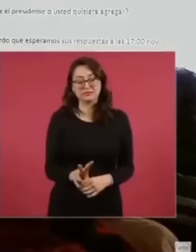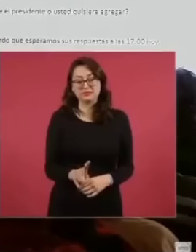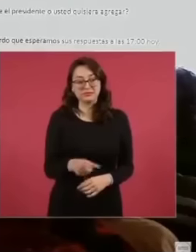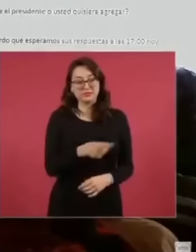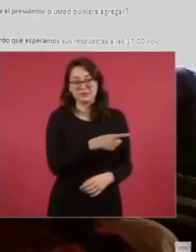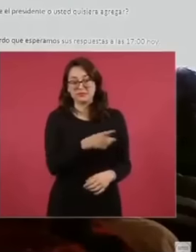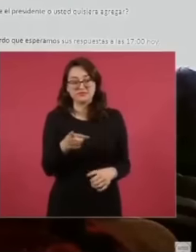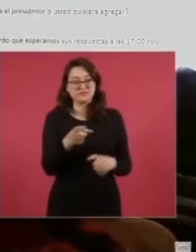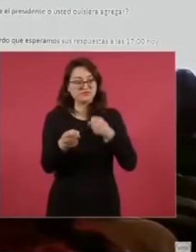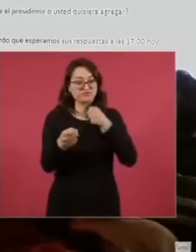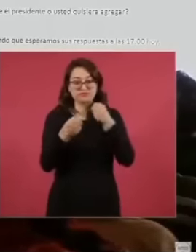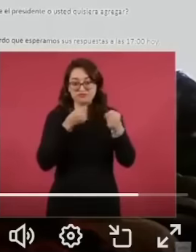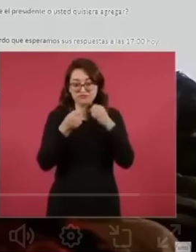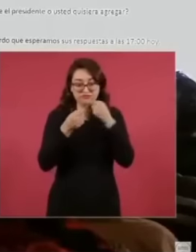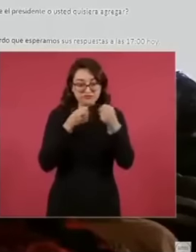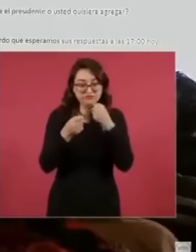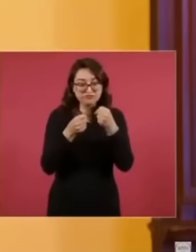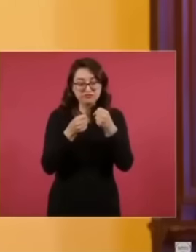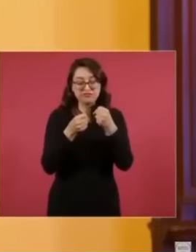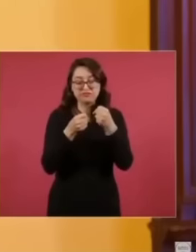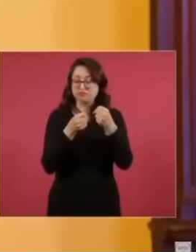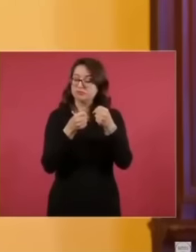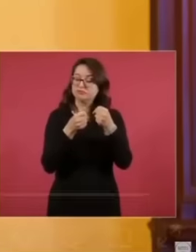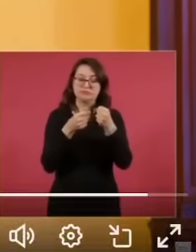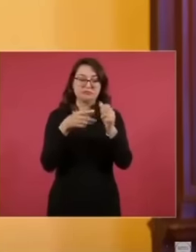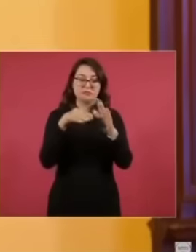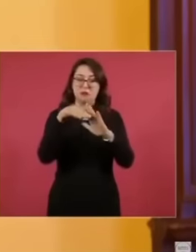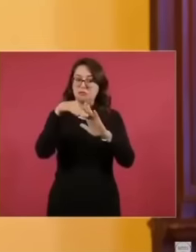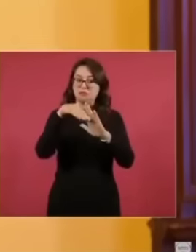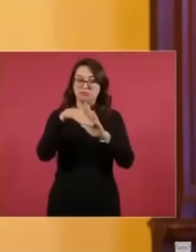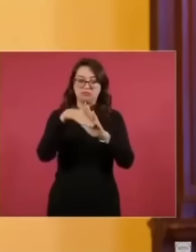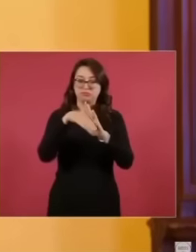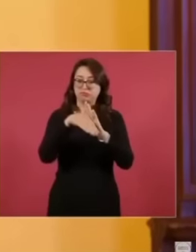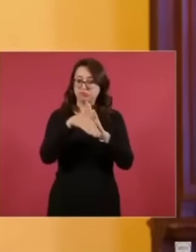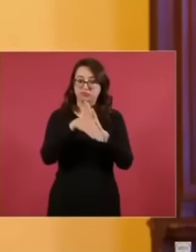de periodismo está en franca decadencia.